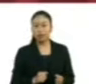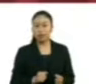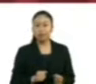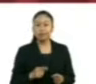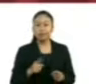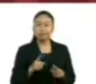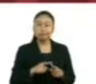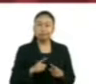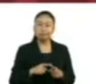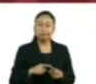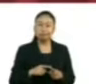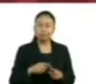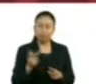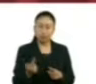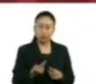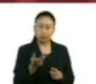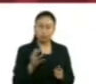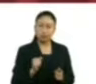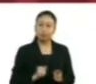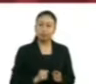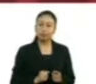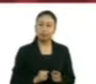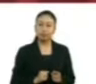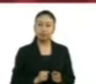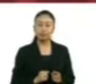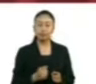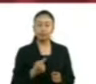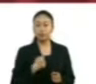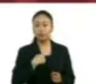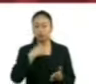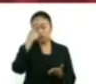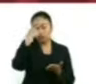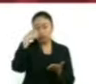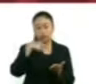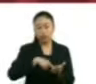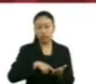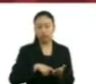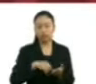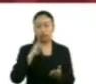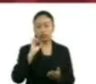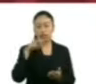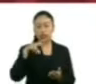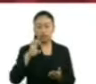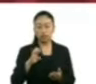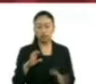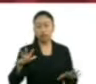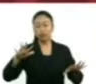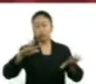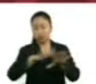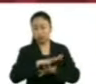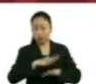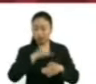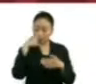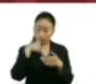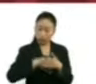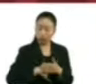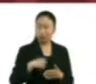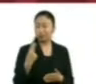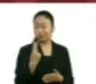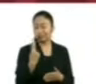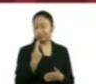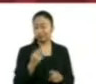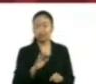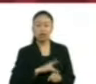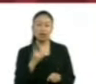En primer caso lo he manifestado, a mí me parece que es indispensable una reforma electoral, sobre todo porque